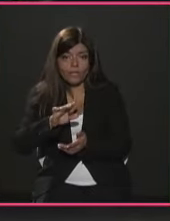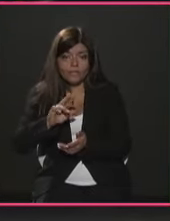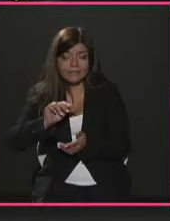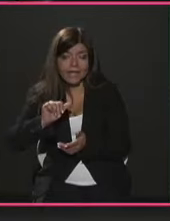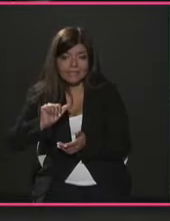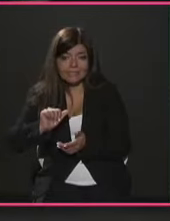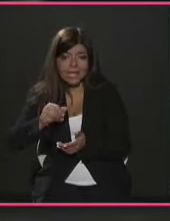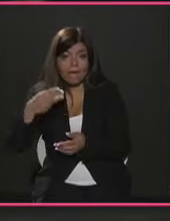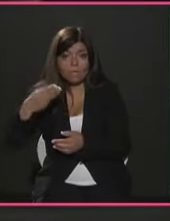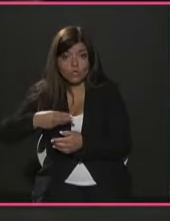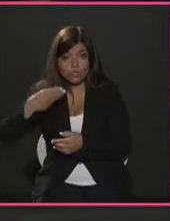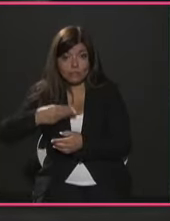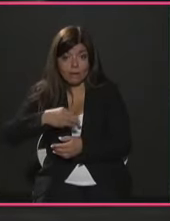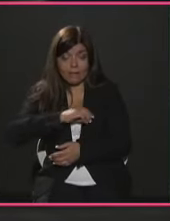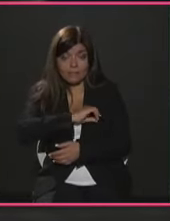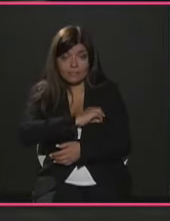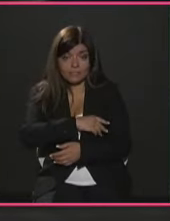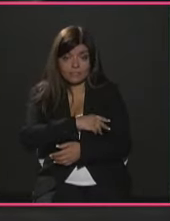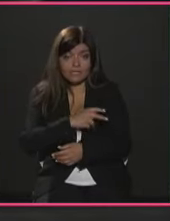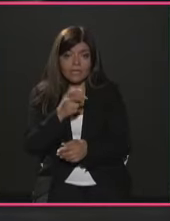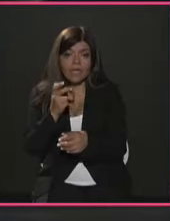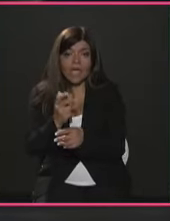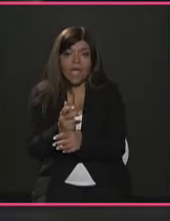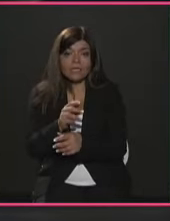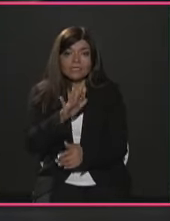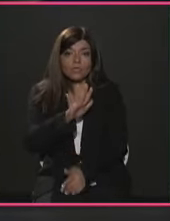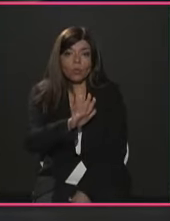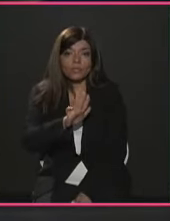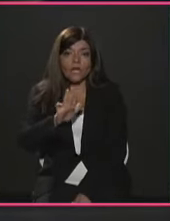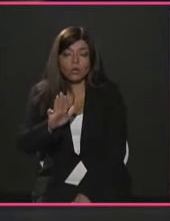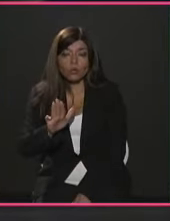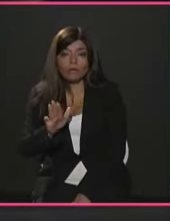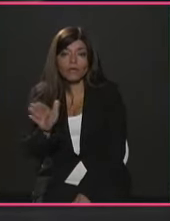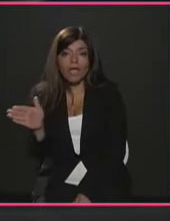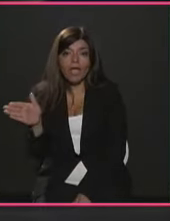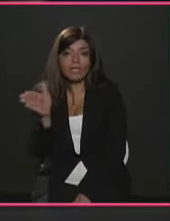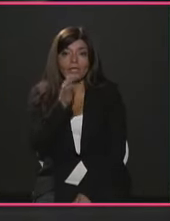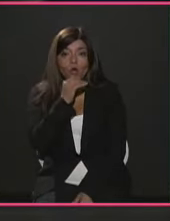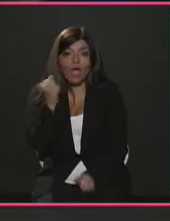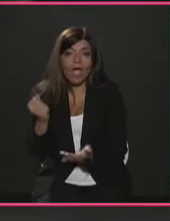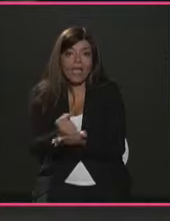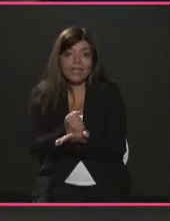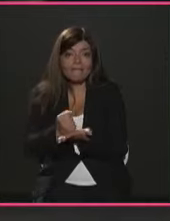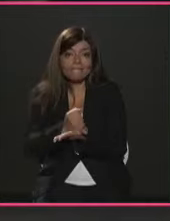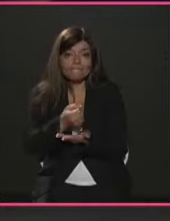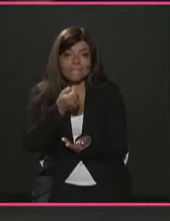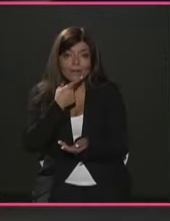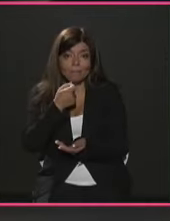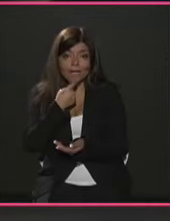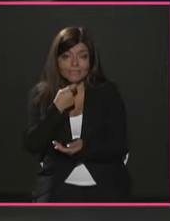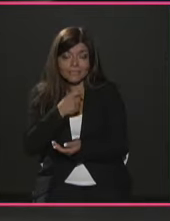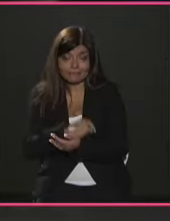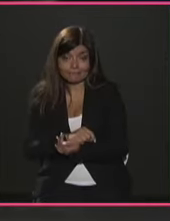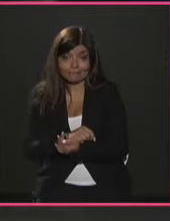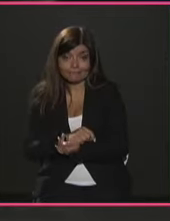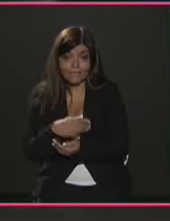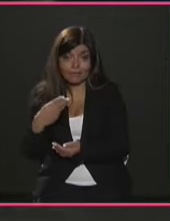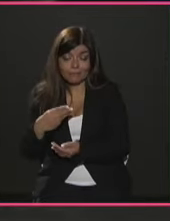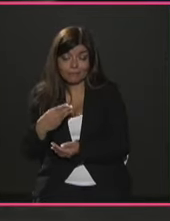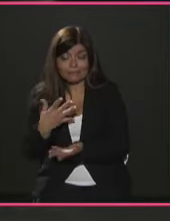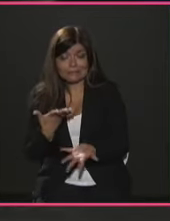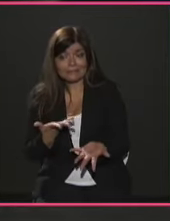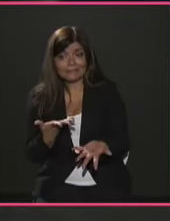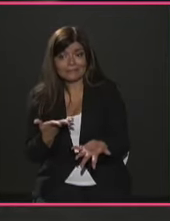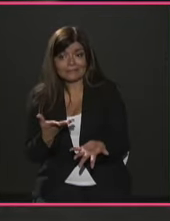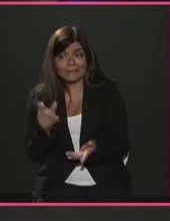municipios que hay en chile hay 59 que ni siquiera tienen una farmacia ya uno se puede